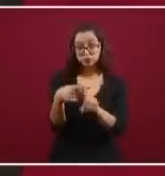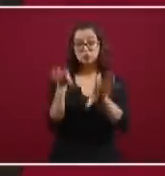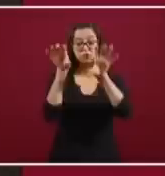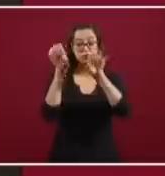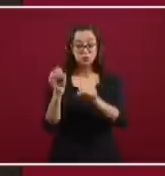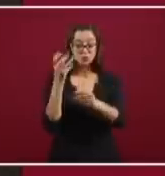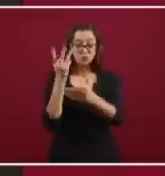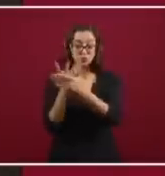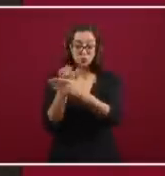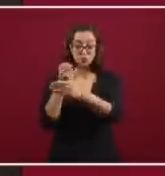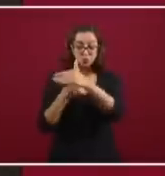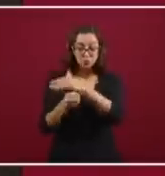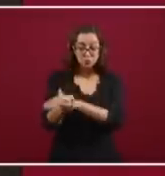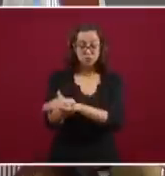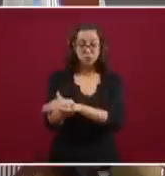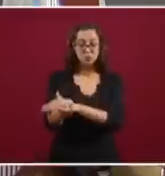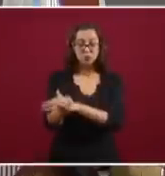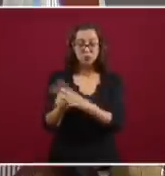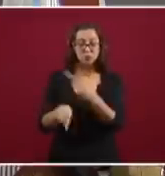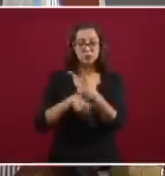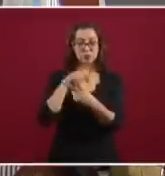detenidos